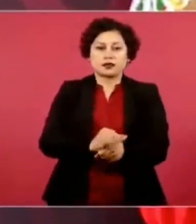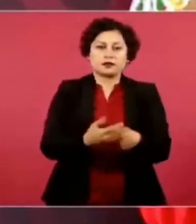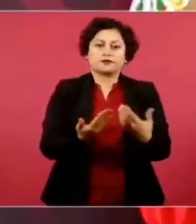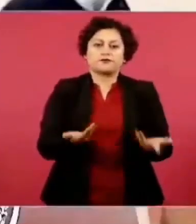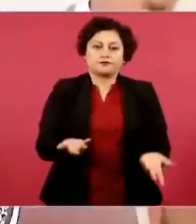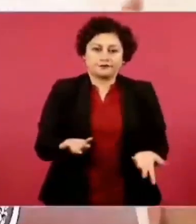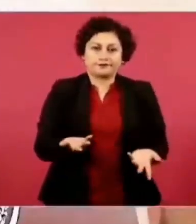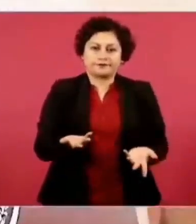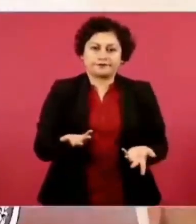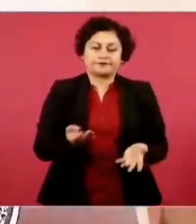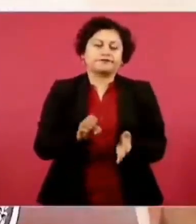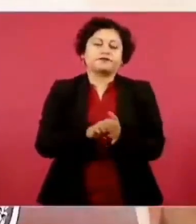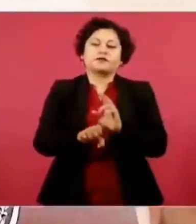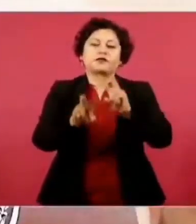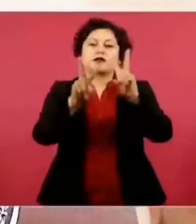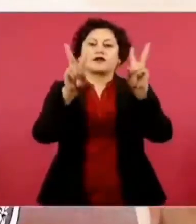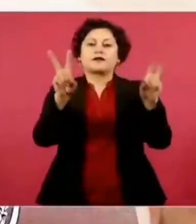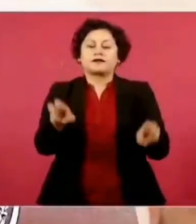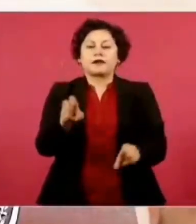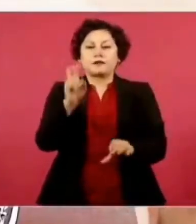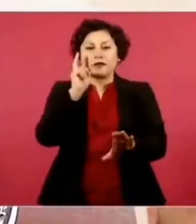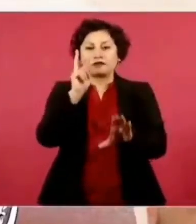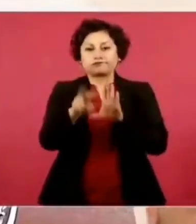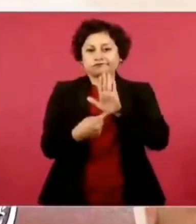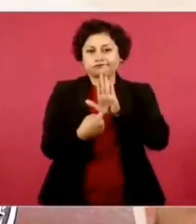Lo de la transparencia.